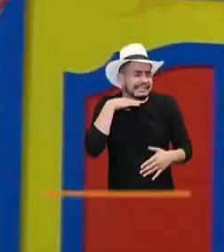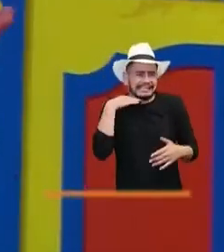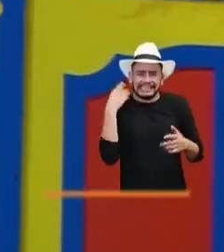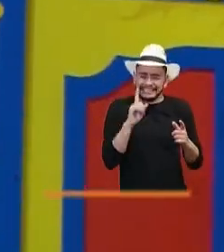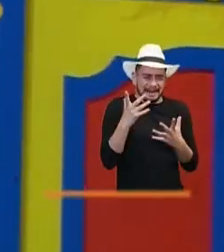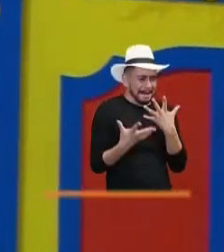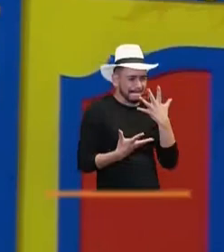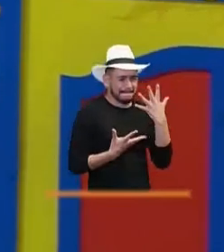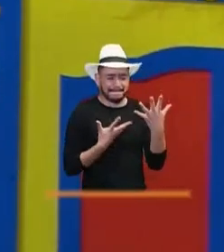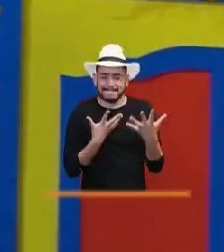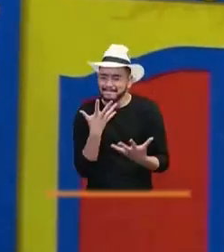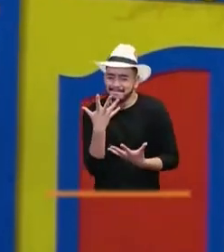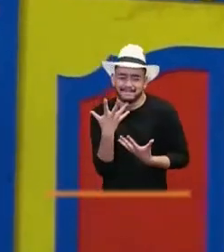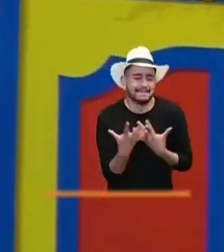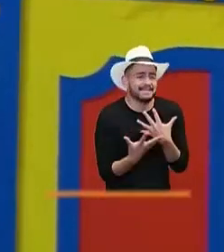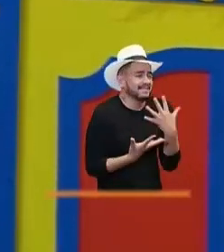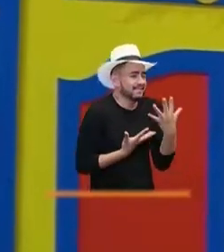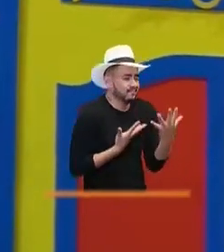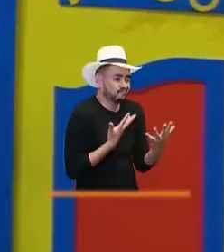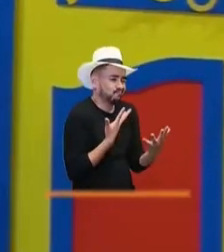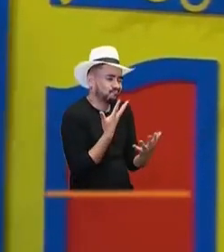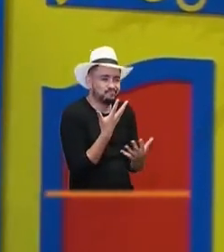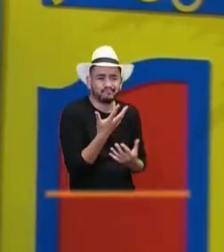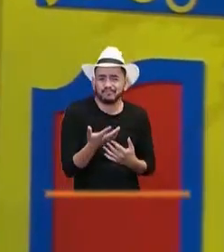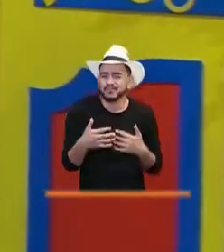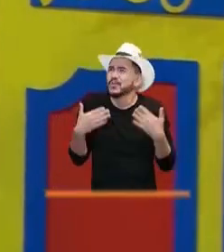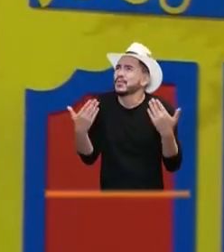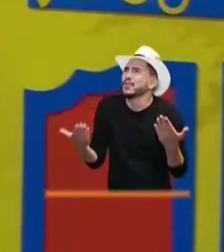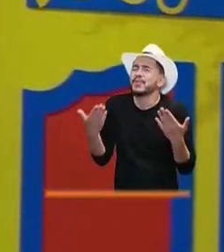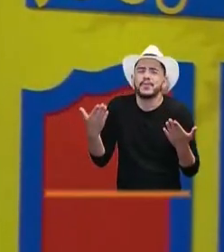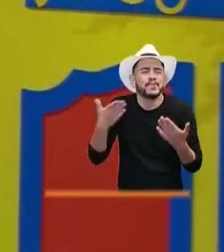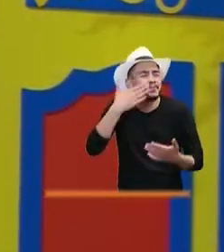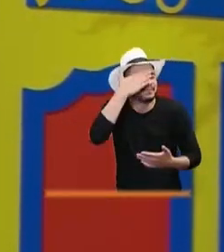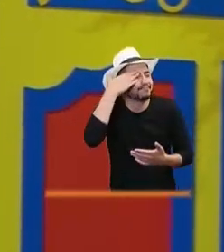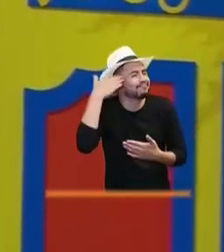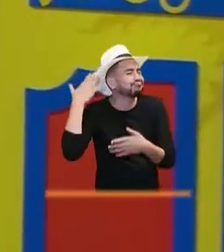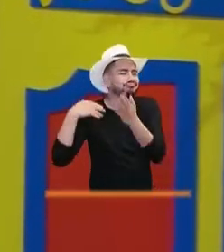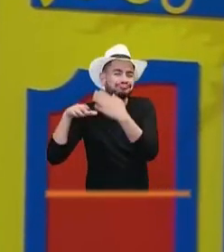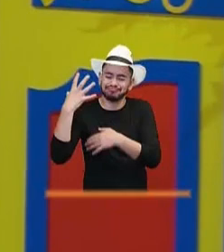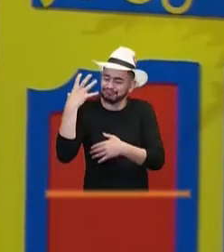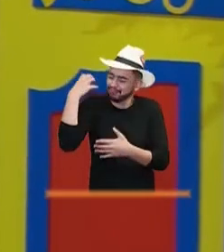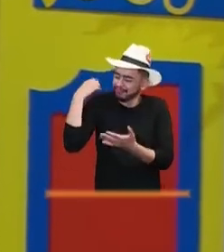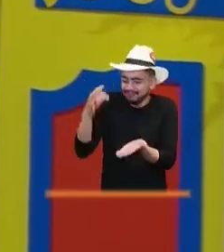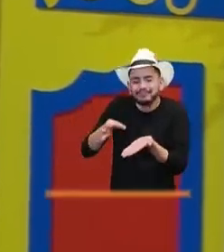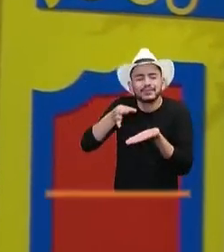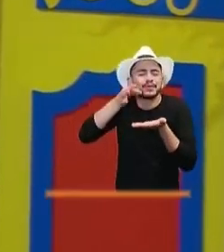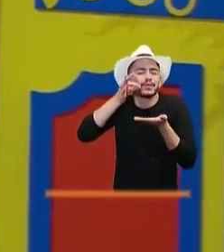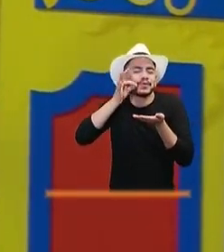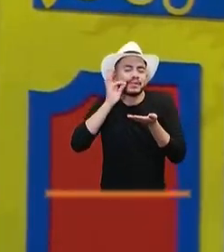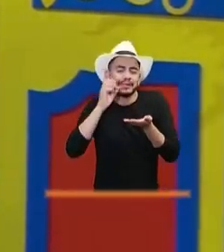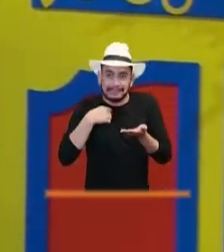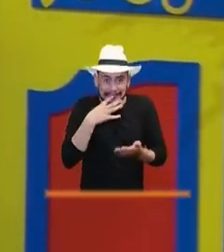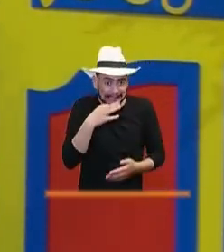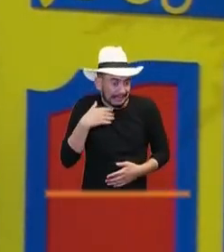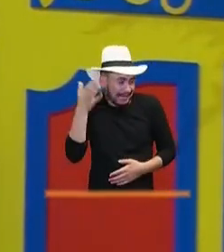Pero es que cómo olvidar esos cafés especiales que daba doña